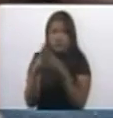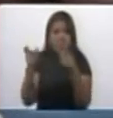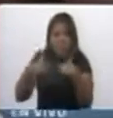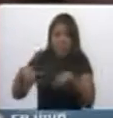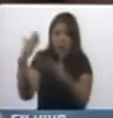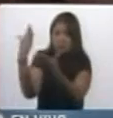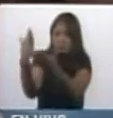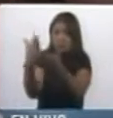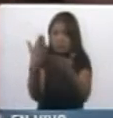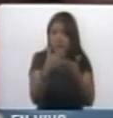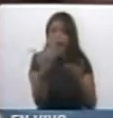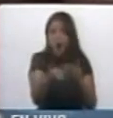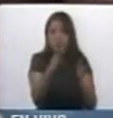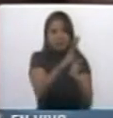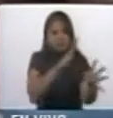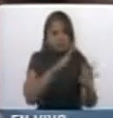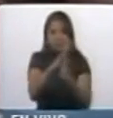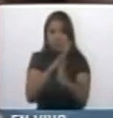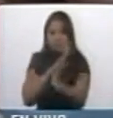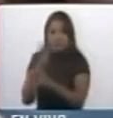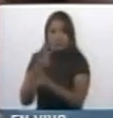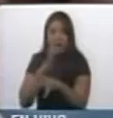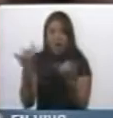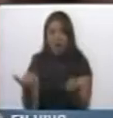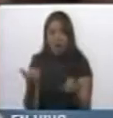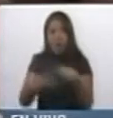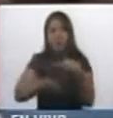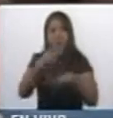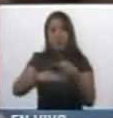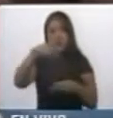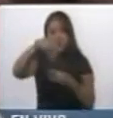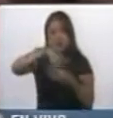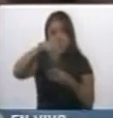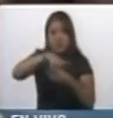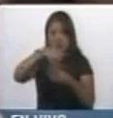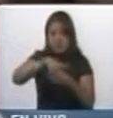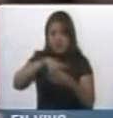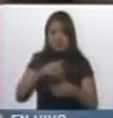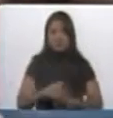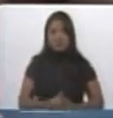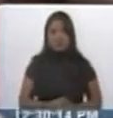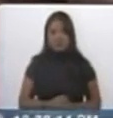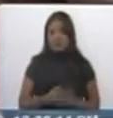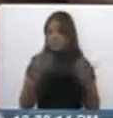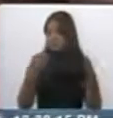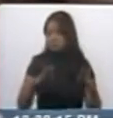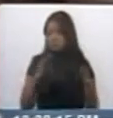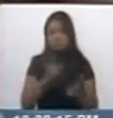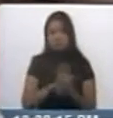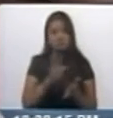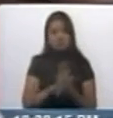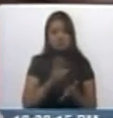electorales. En este momento el proceso de votación se lleva con normalidad,